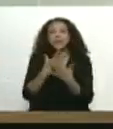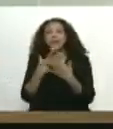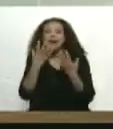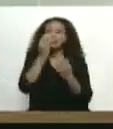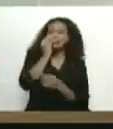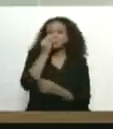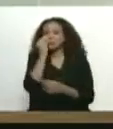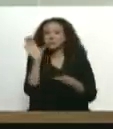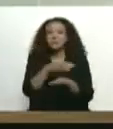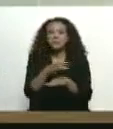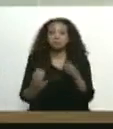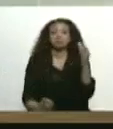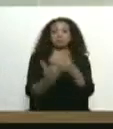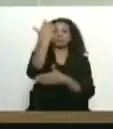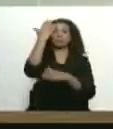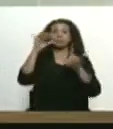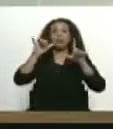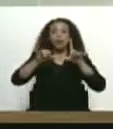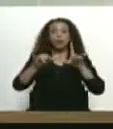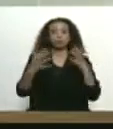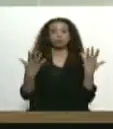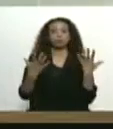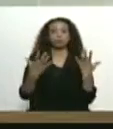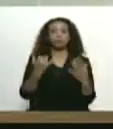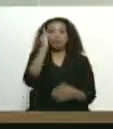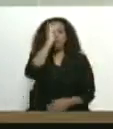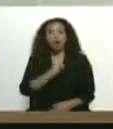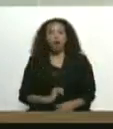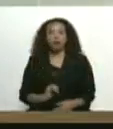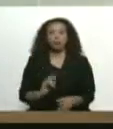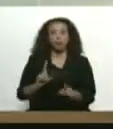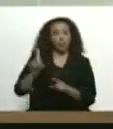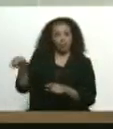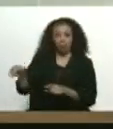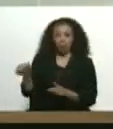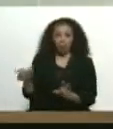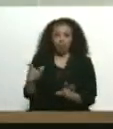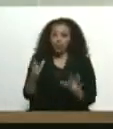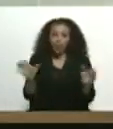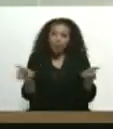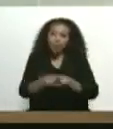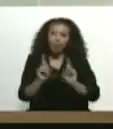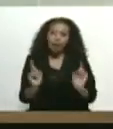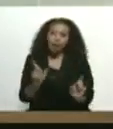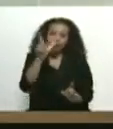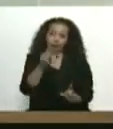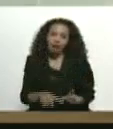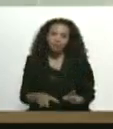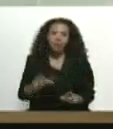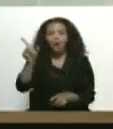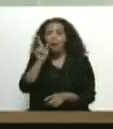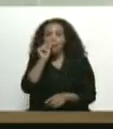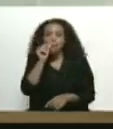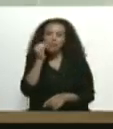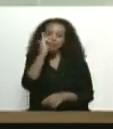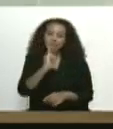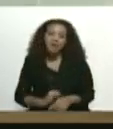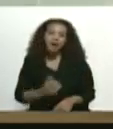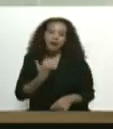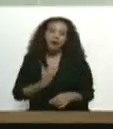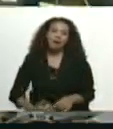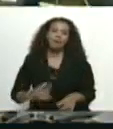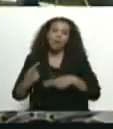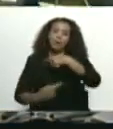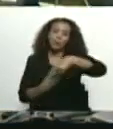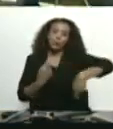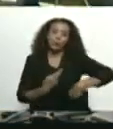video musical y te salía el flaco. El flaco es este, pero el flaco revolucionario Romero, Luis. Así mismo ¿Qué es, me cuenta, chico? Así